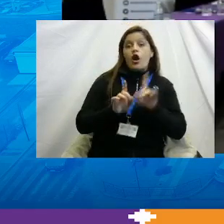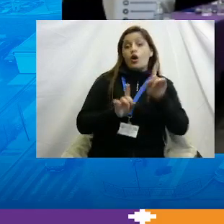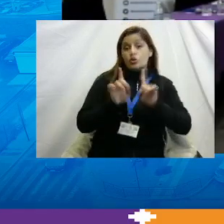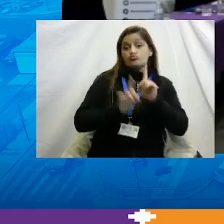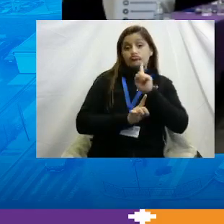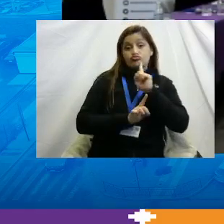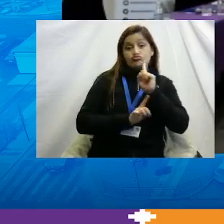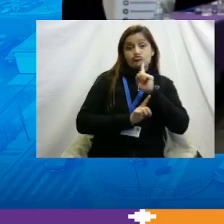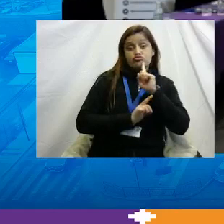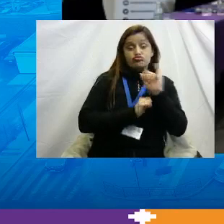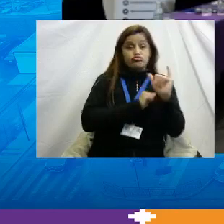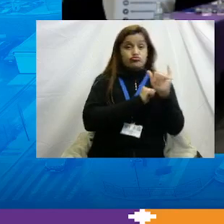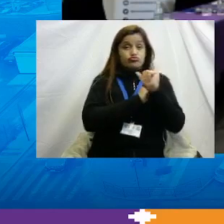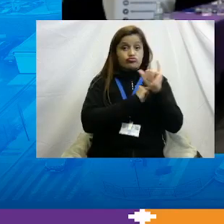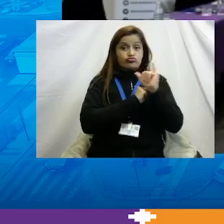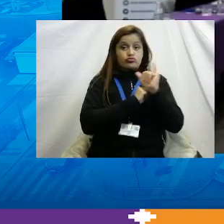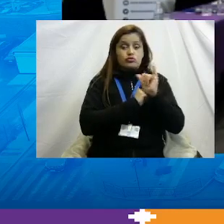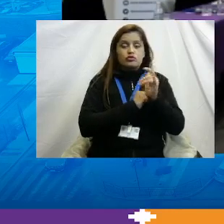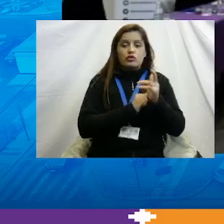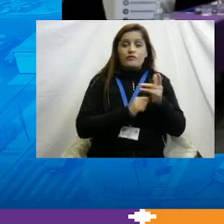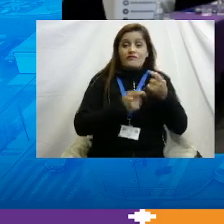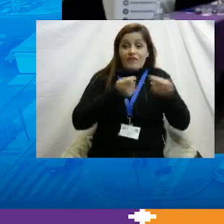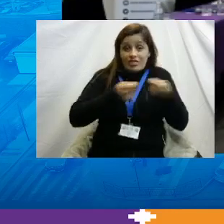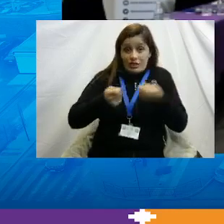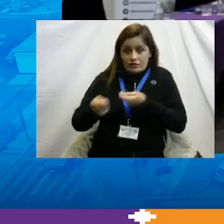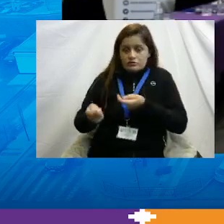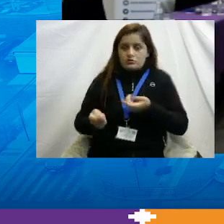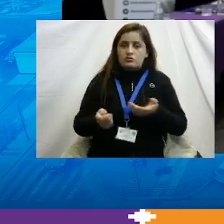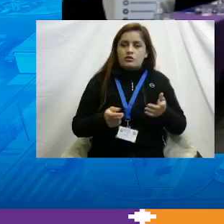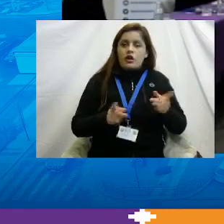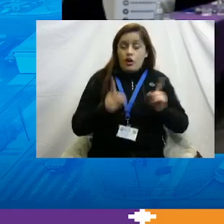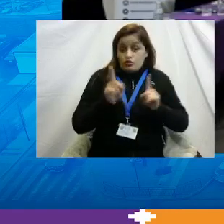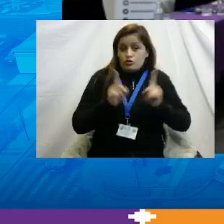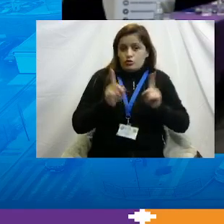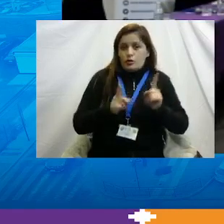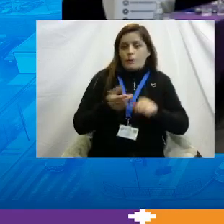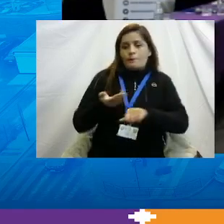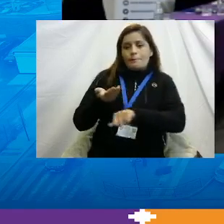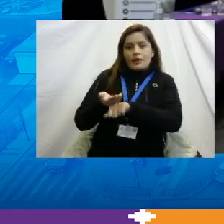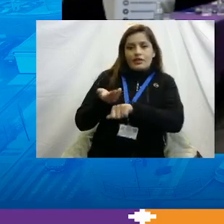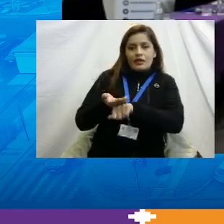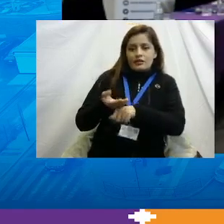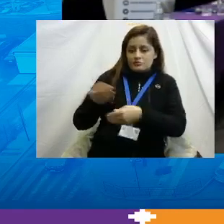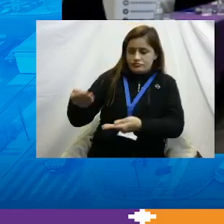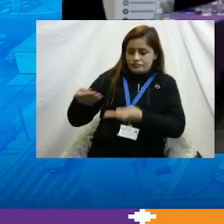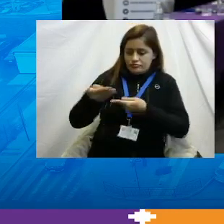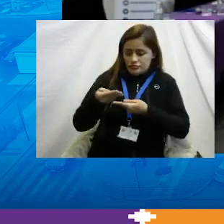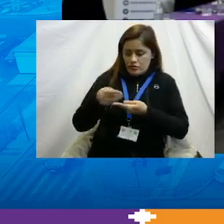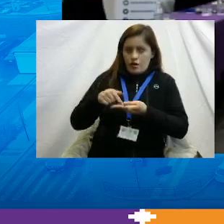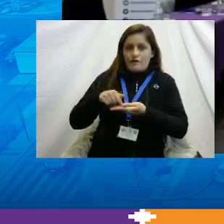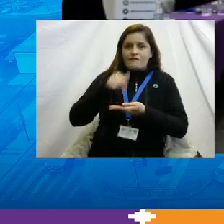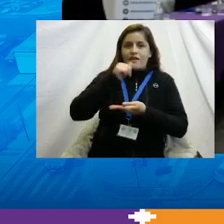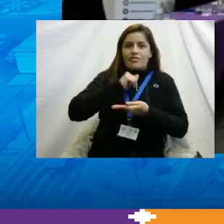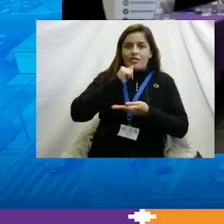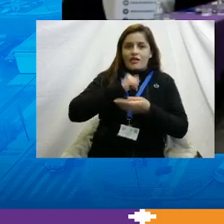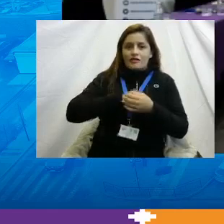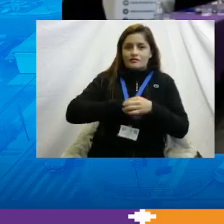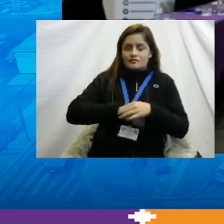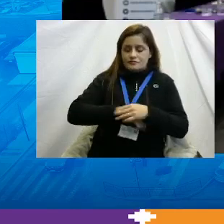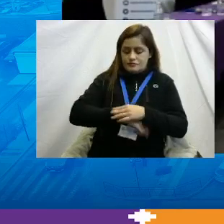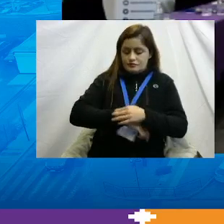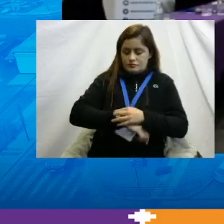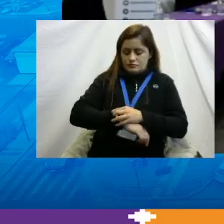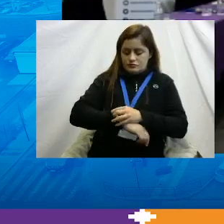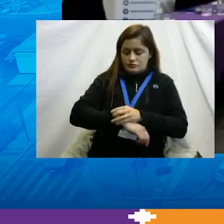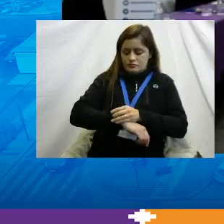alcoholes, que no han podido renovar porque se han requerido antecedentes que no pueden obtener ni en una semana ni